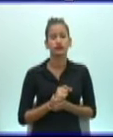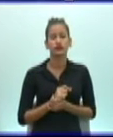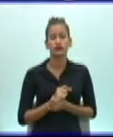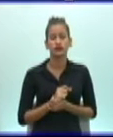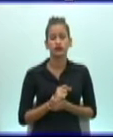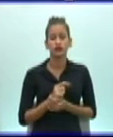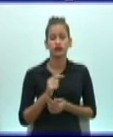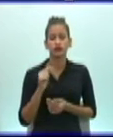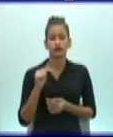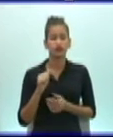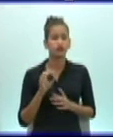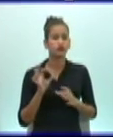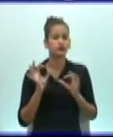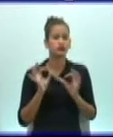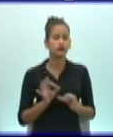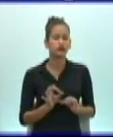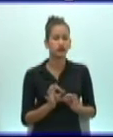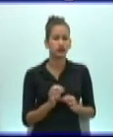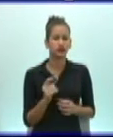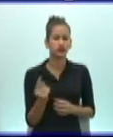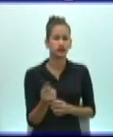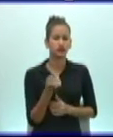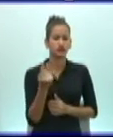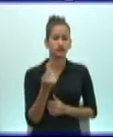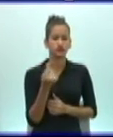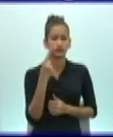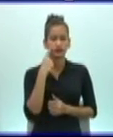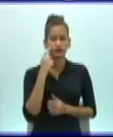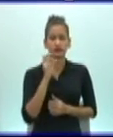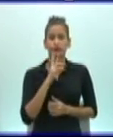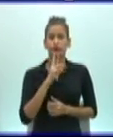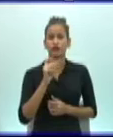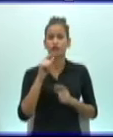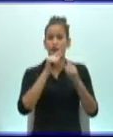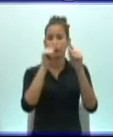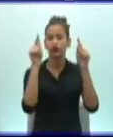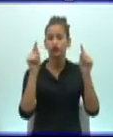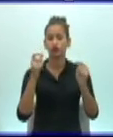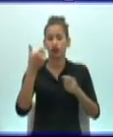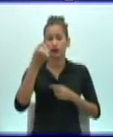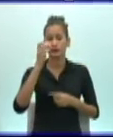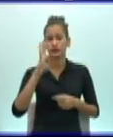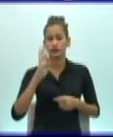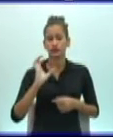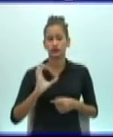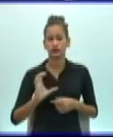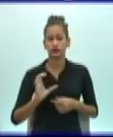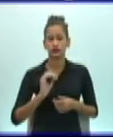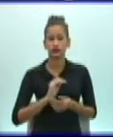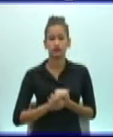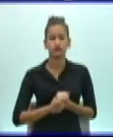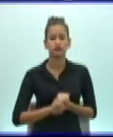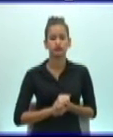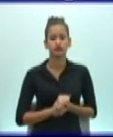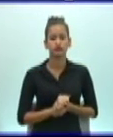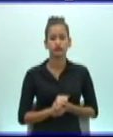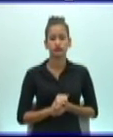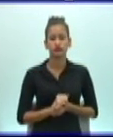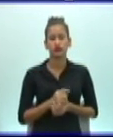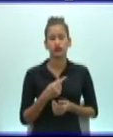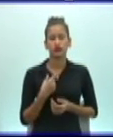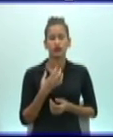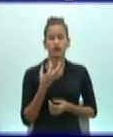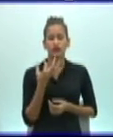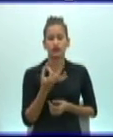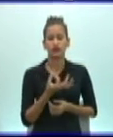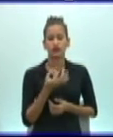a especificar primeramente qué forma locutiva predomina, van a explicar la selección. De este primer